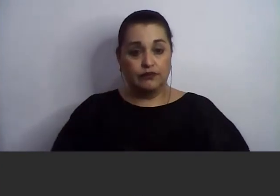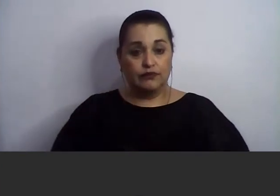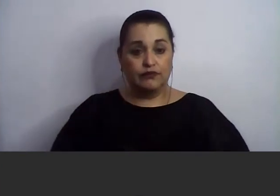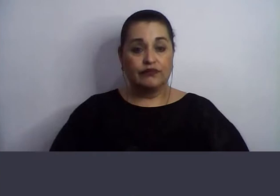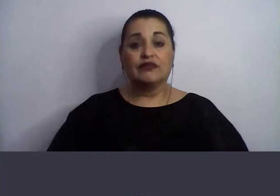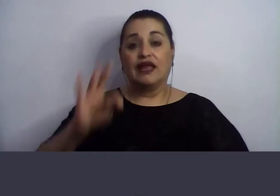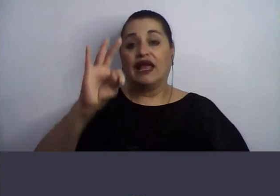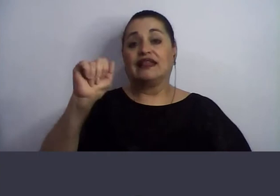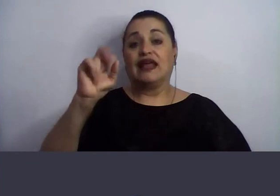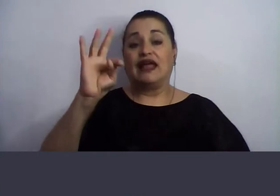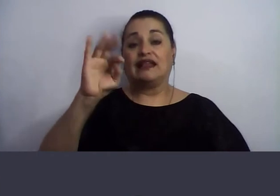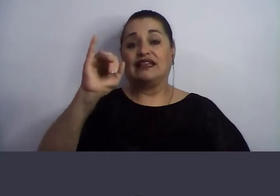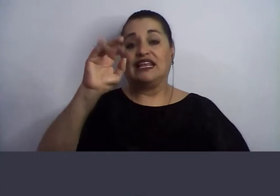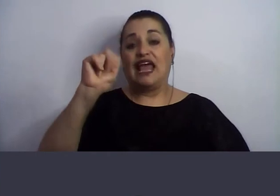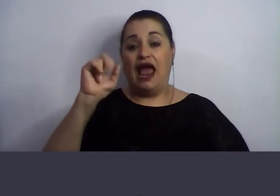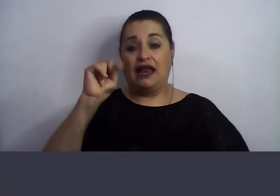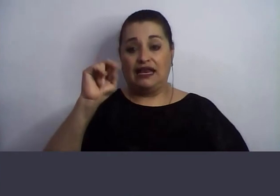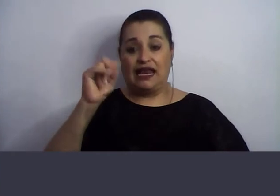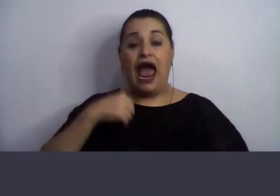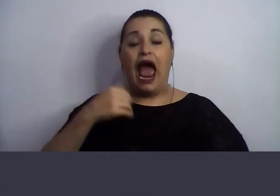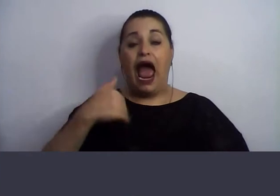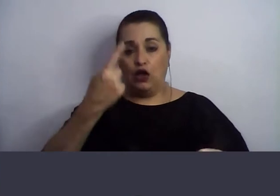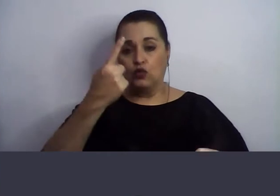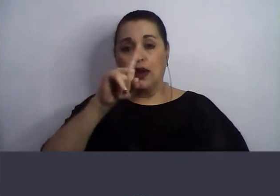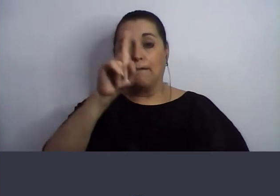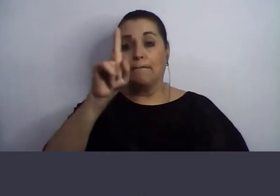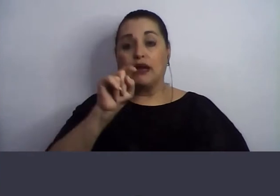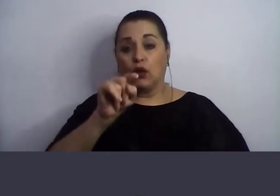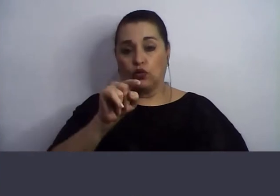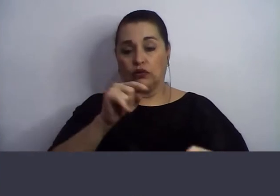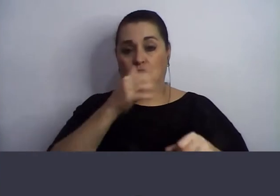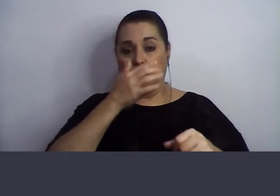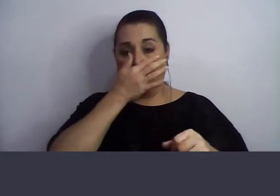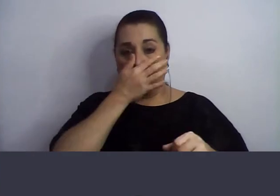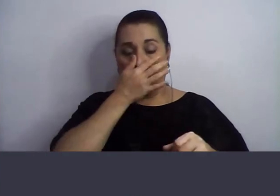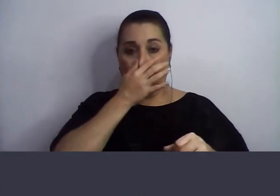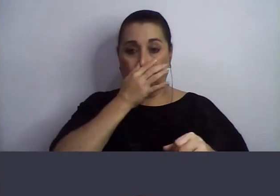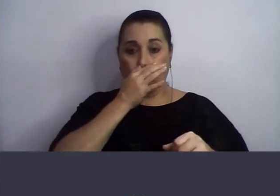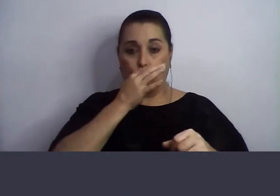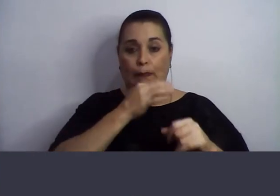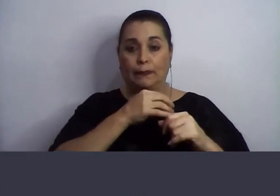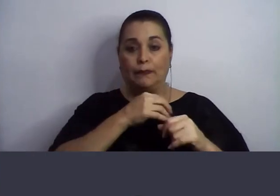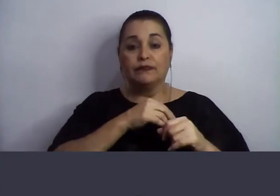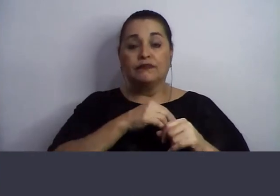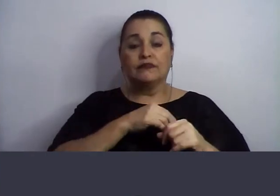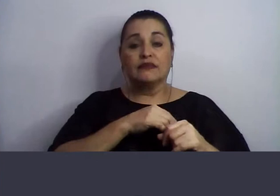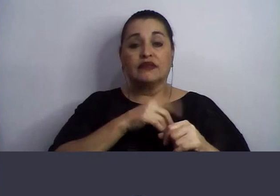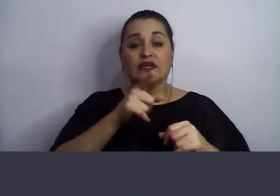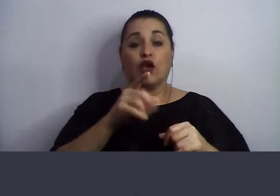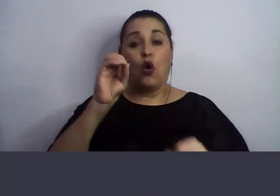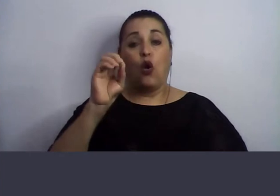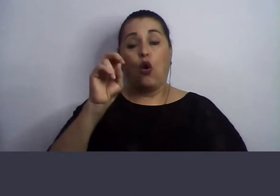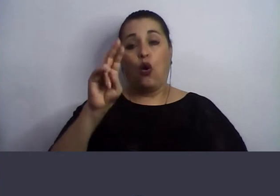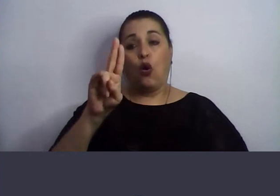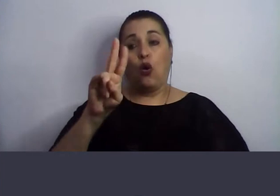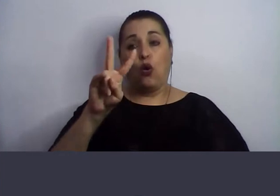Tatiana me parece que hay una pregunta en la intervención de don Ovidio